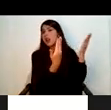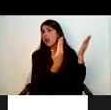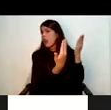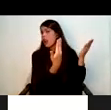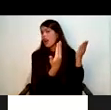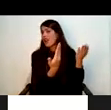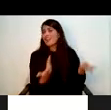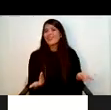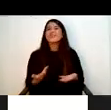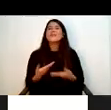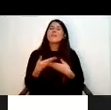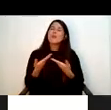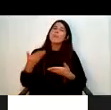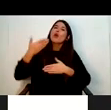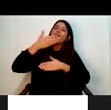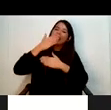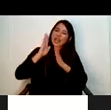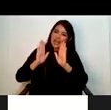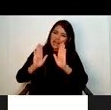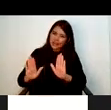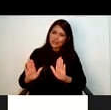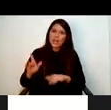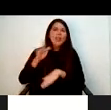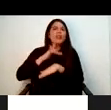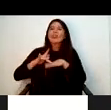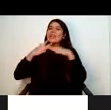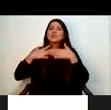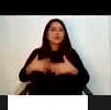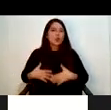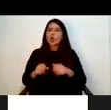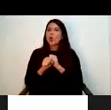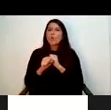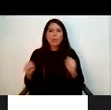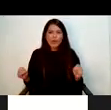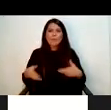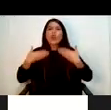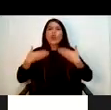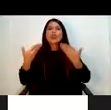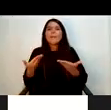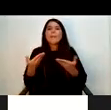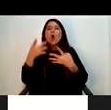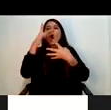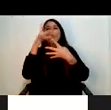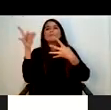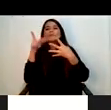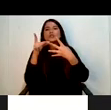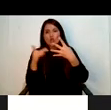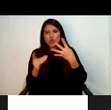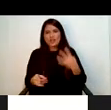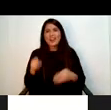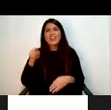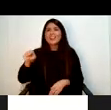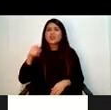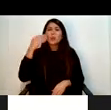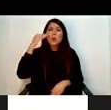Ponemos nuestro límite, o sea, no puedes andar desnudo, pero damos opciones. Y eso en el niño